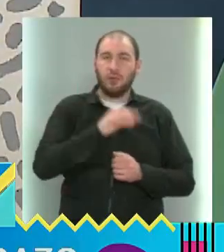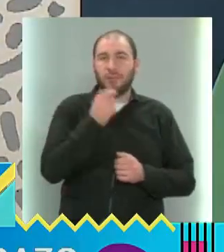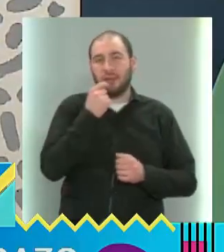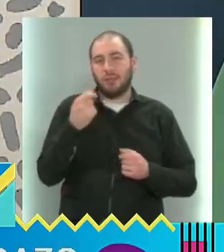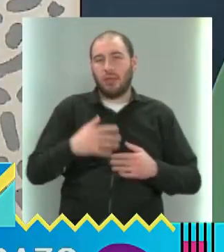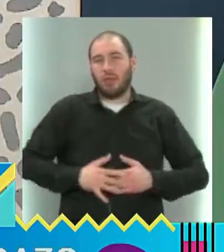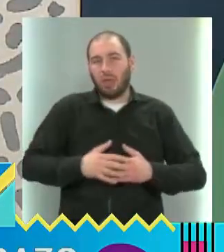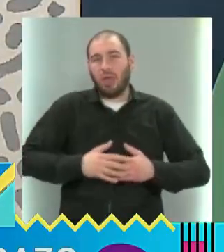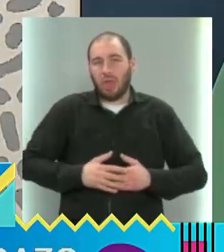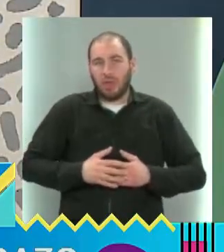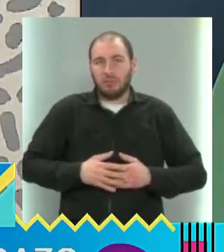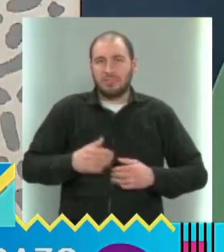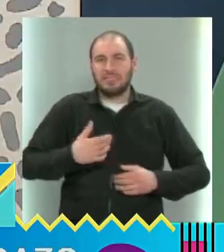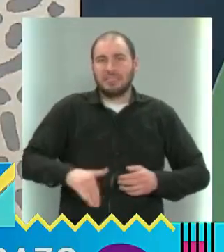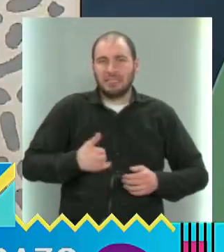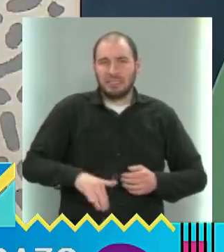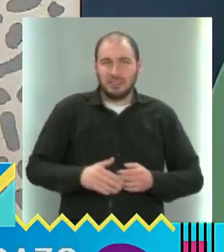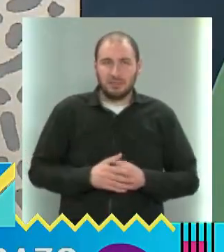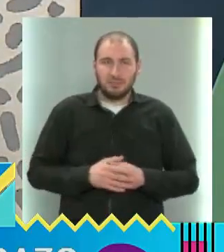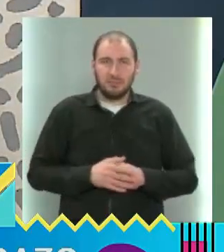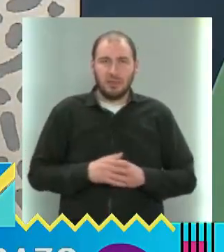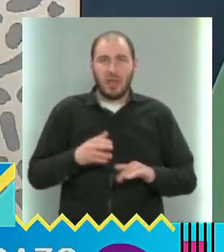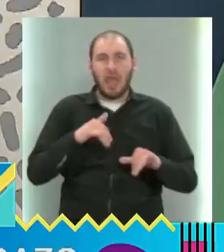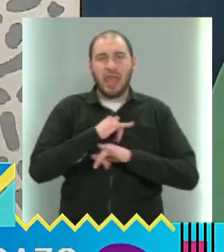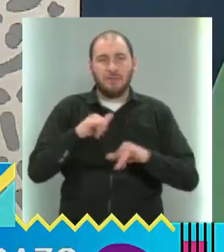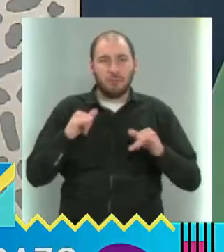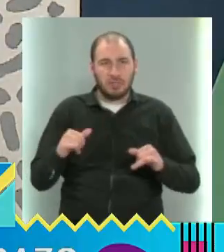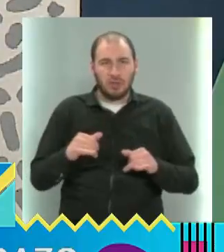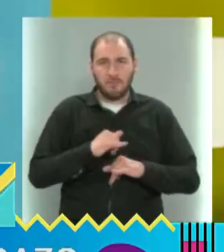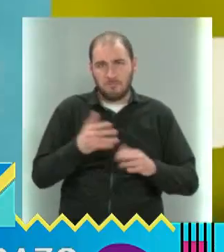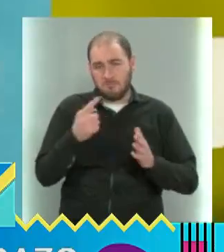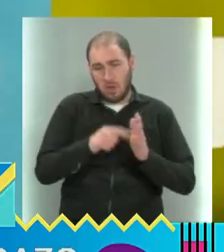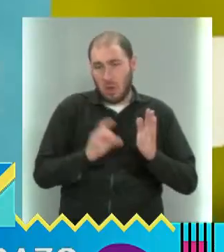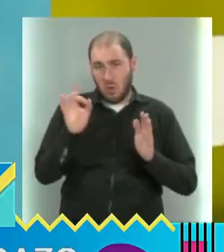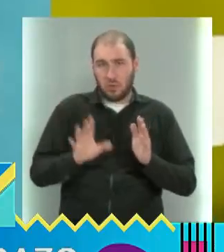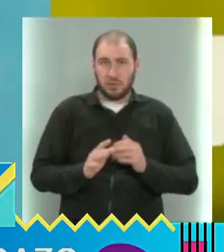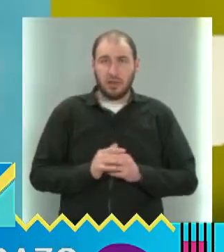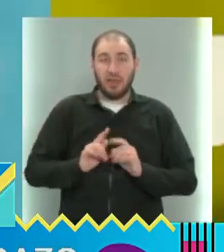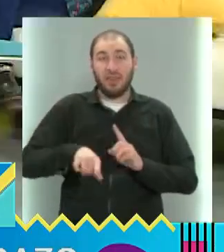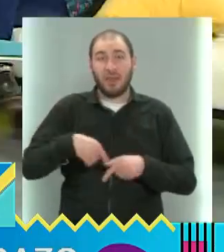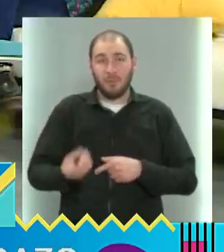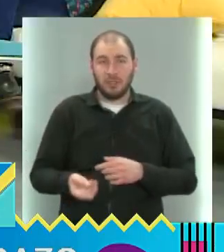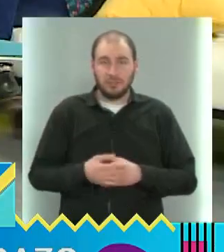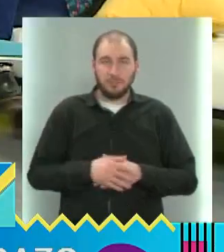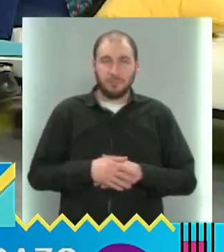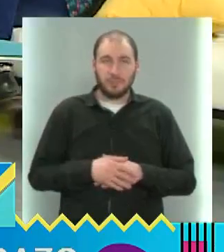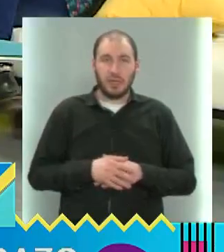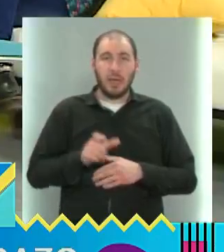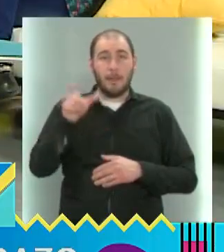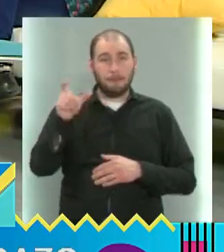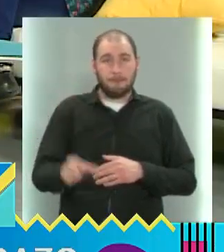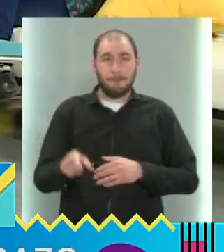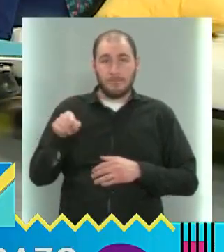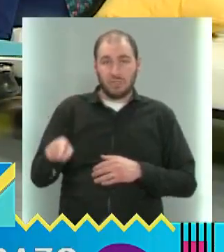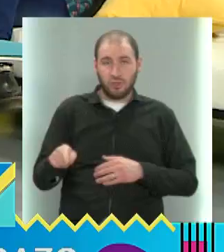unas contracciones, vas a tener un sangrado, digamos, informaciones así nada más, y después cuando la